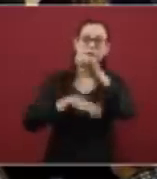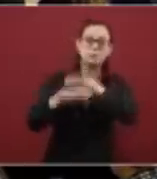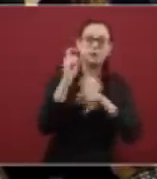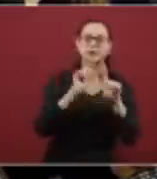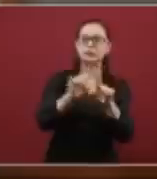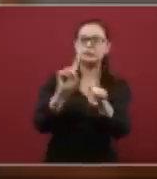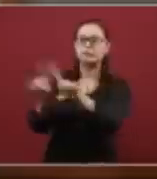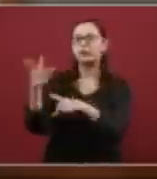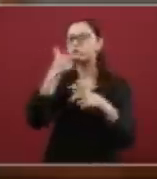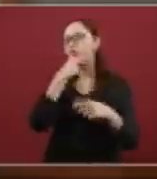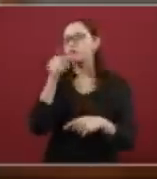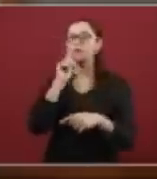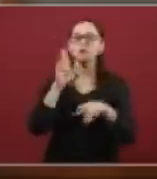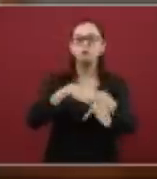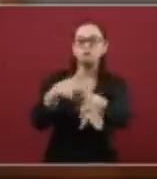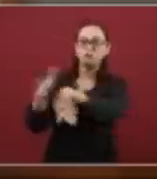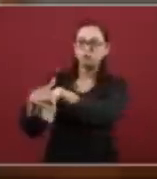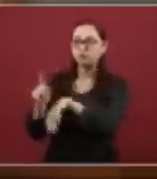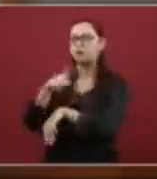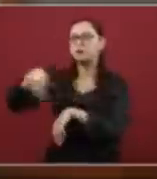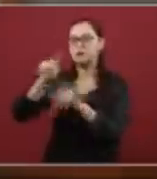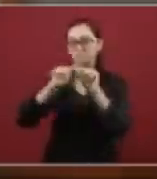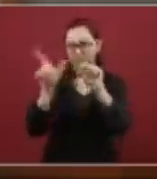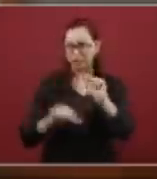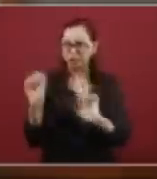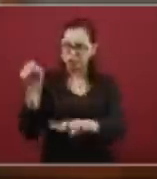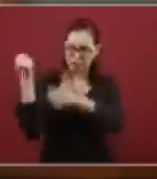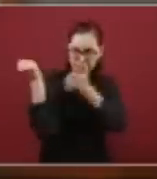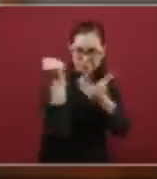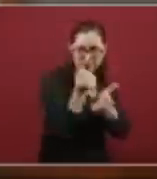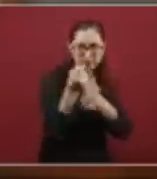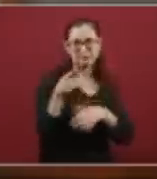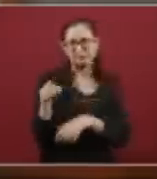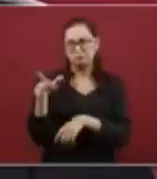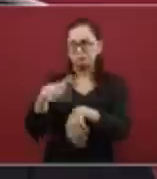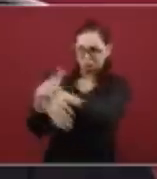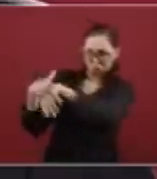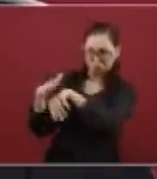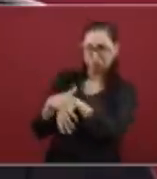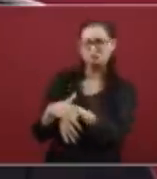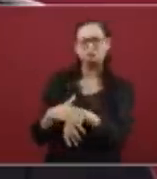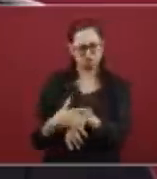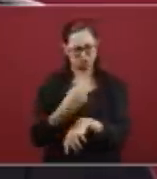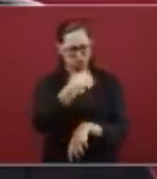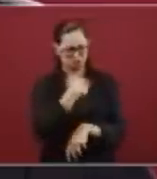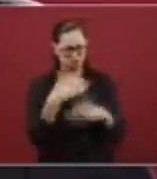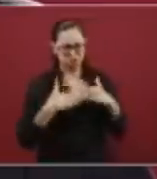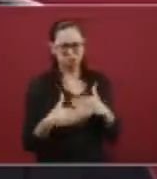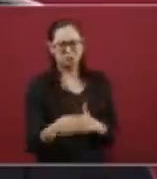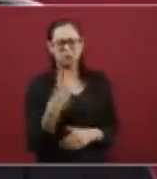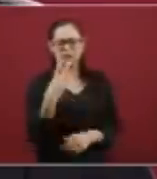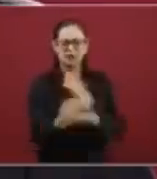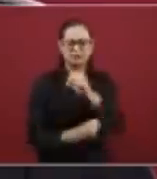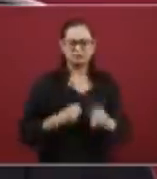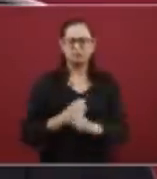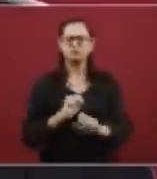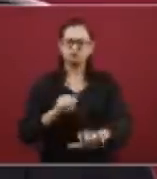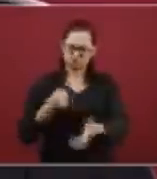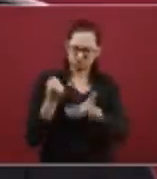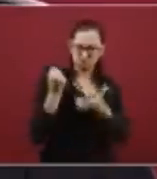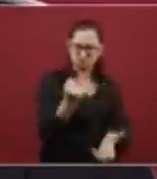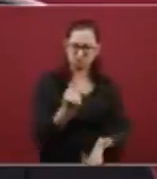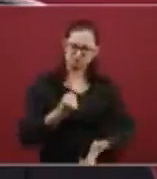dice que si no se van a rezagar. Él en lo personal dijo que iba a invertir en los próximos 3 años fuertemente